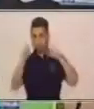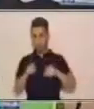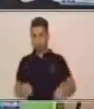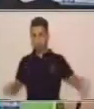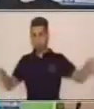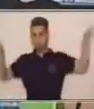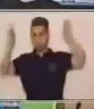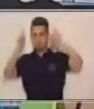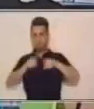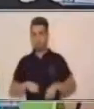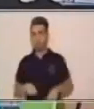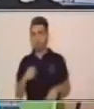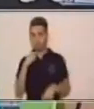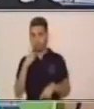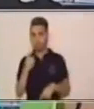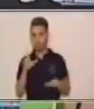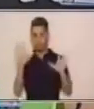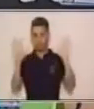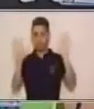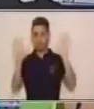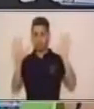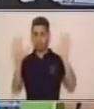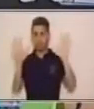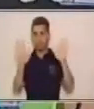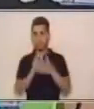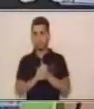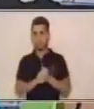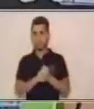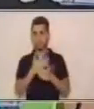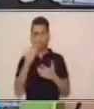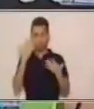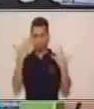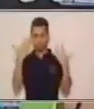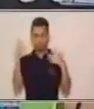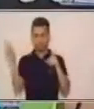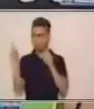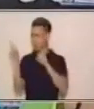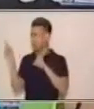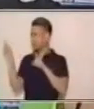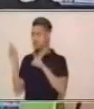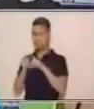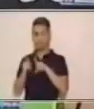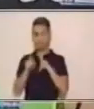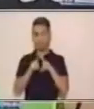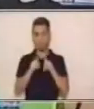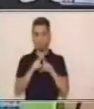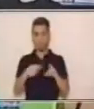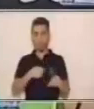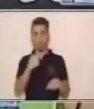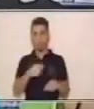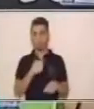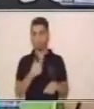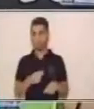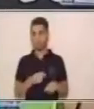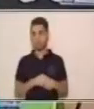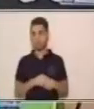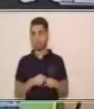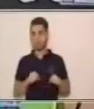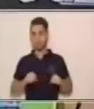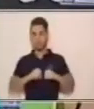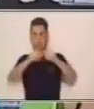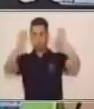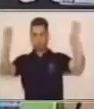nuestras manitas. Bien, vamos todos, empuñemos nuestras manos y vamos dos círculos al mismo tiempo. Primero hacia